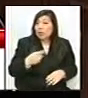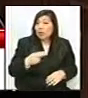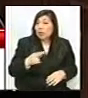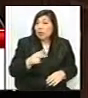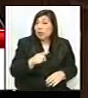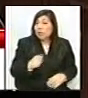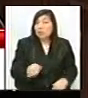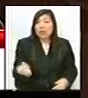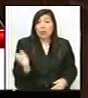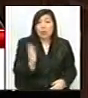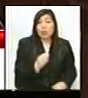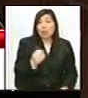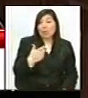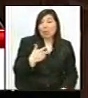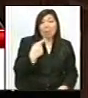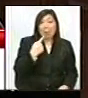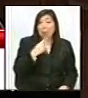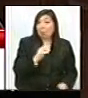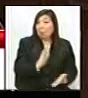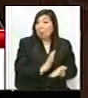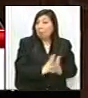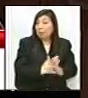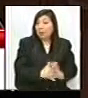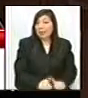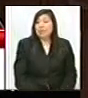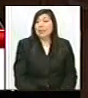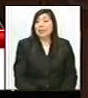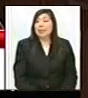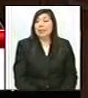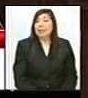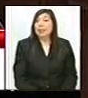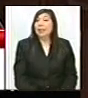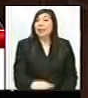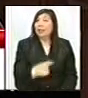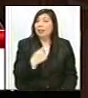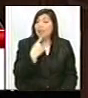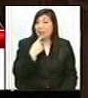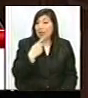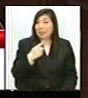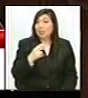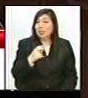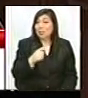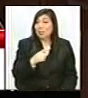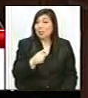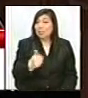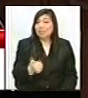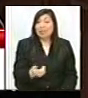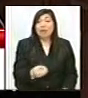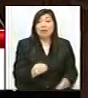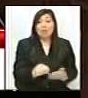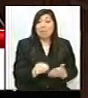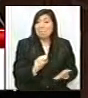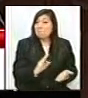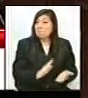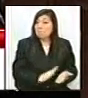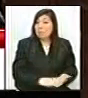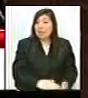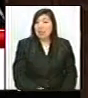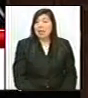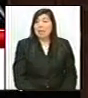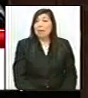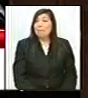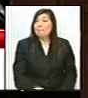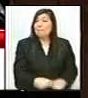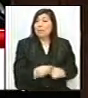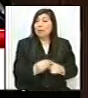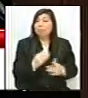Pariachi y un tercero desconocido. Y se señala que el doctor Inostroza Pariachi habría infringido el